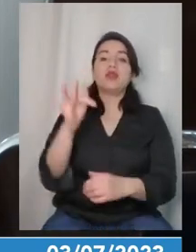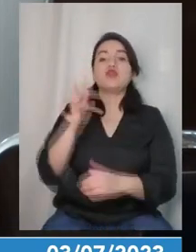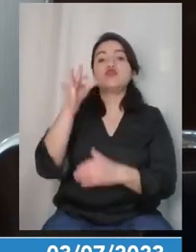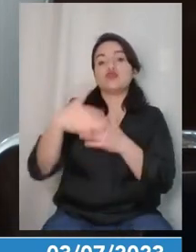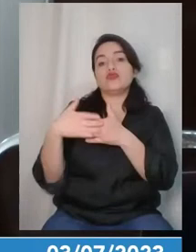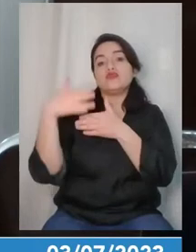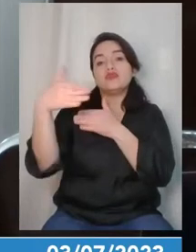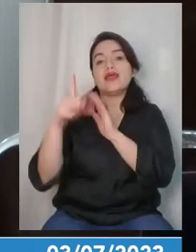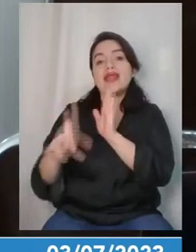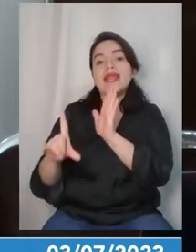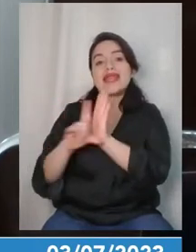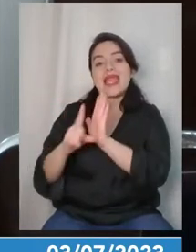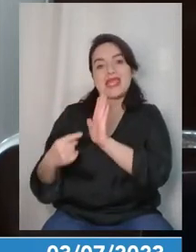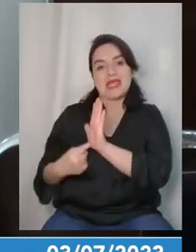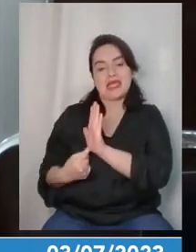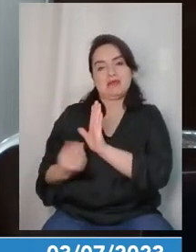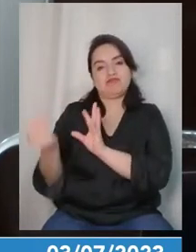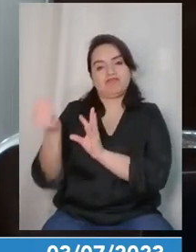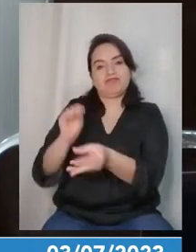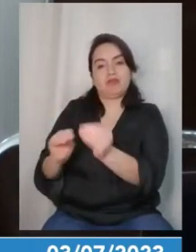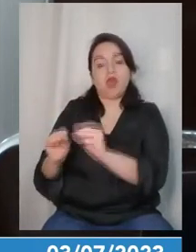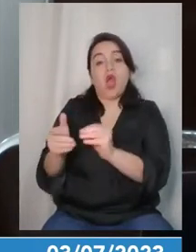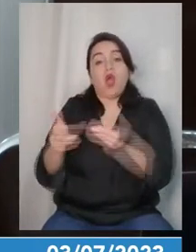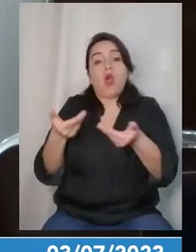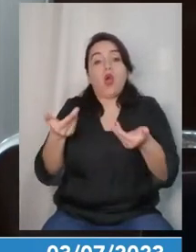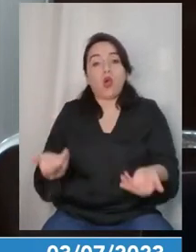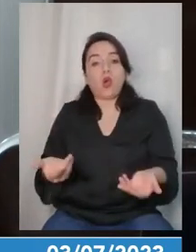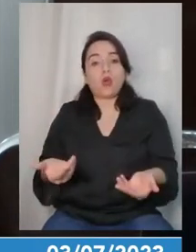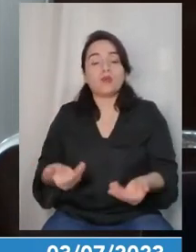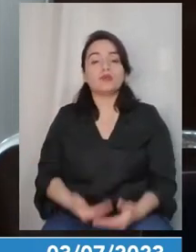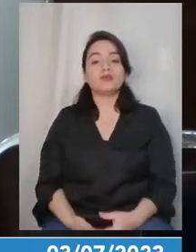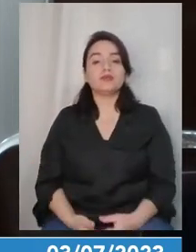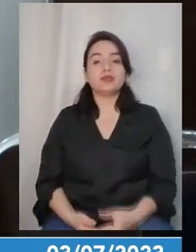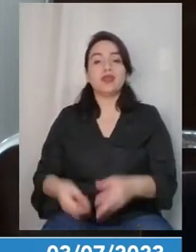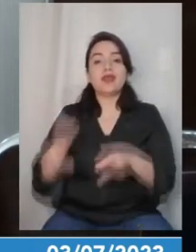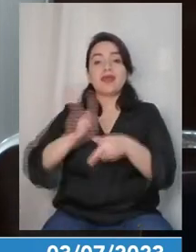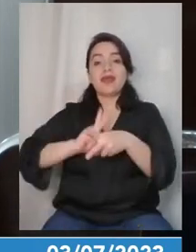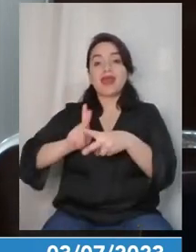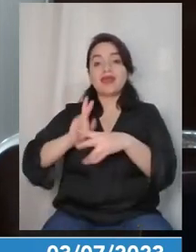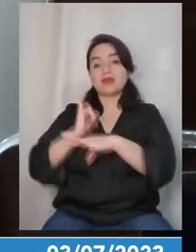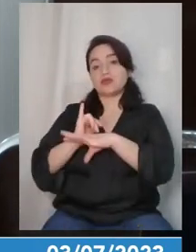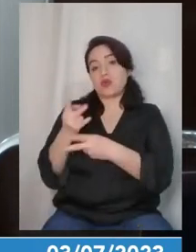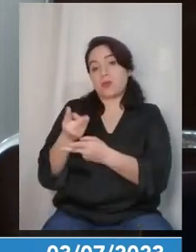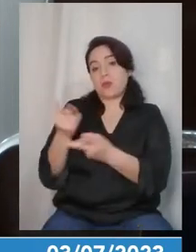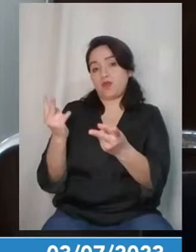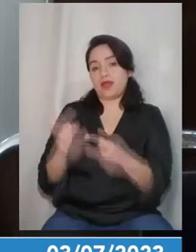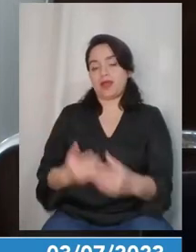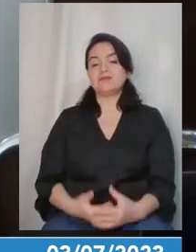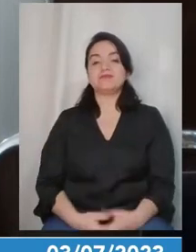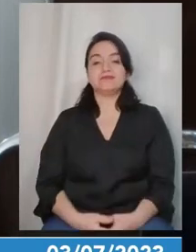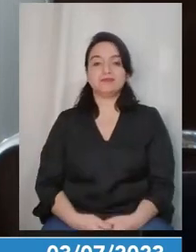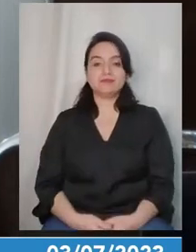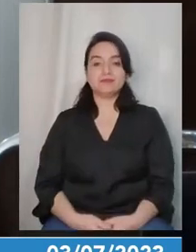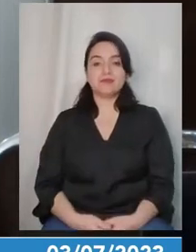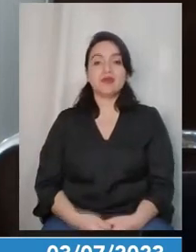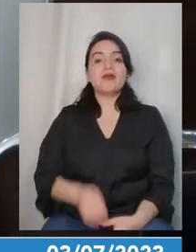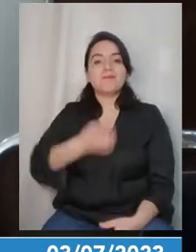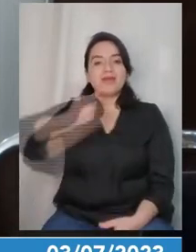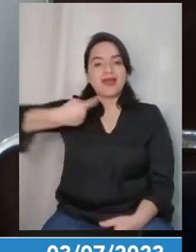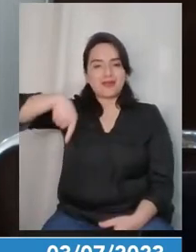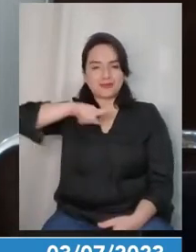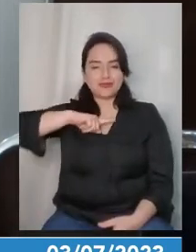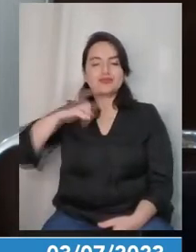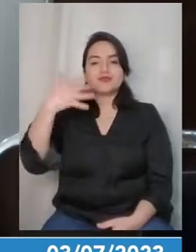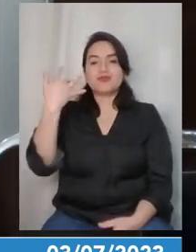o podría hacerlo también en la creación de un organismo público. Sin embargo, para nosotros es muy importante que sea considerada esta norma,